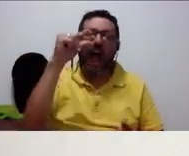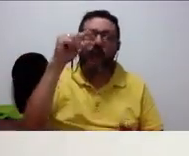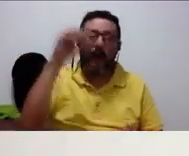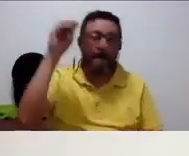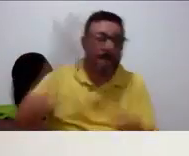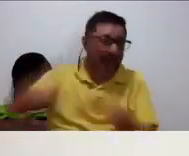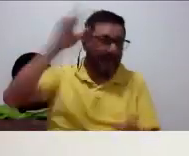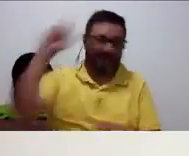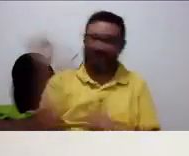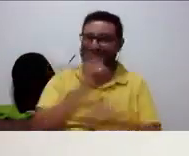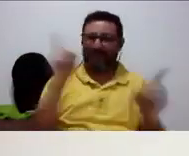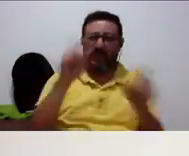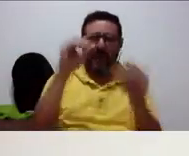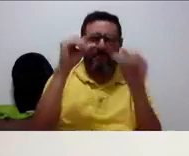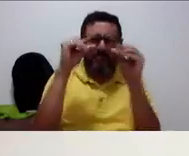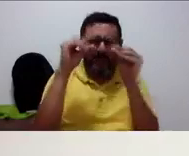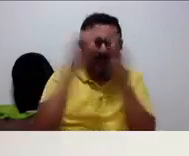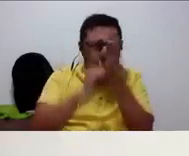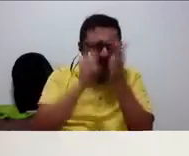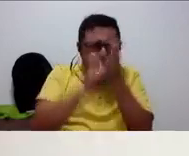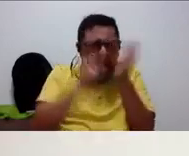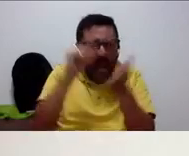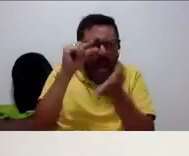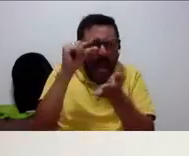eso consiste el deporte, basiquito.